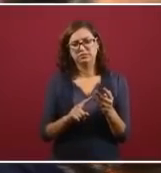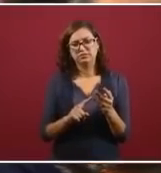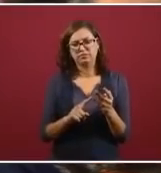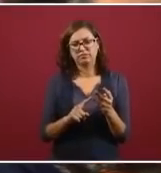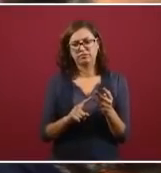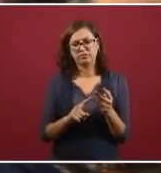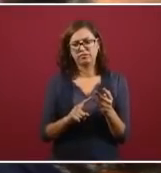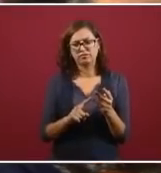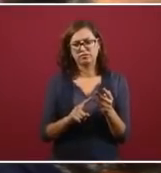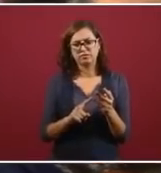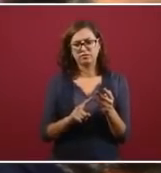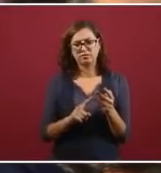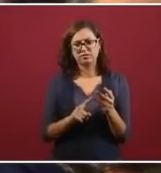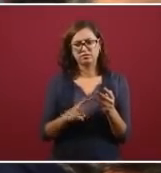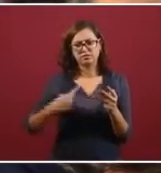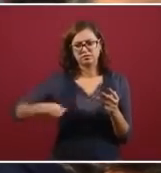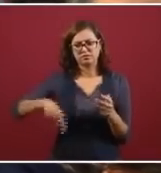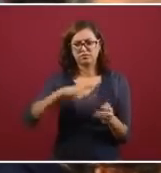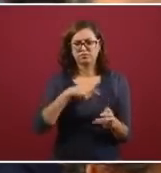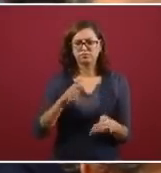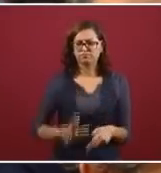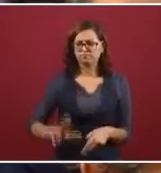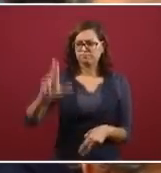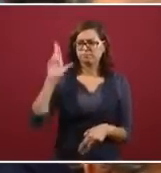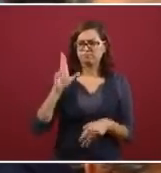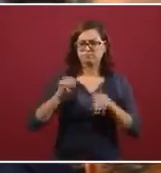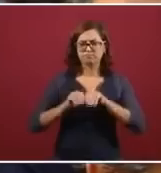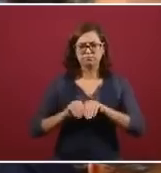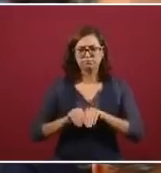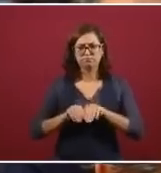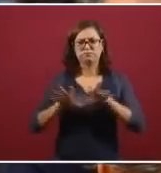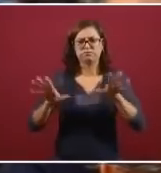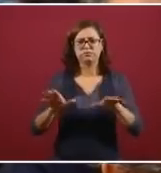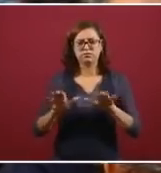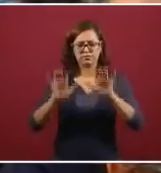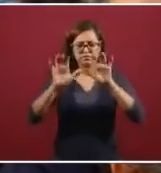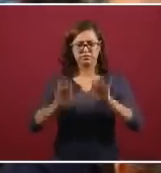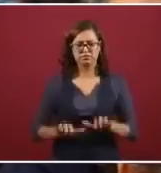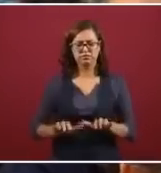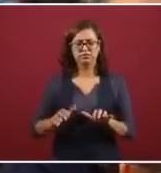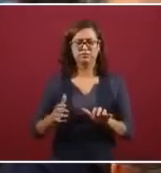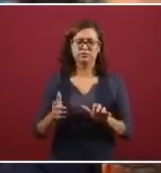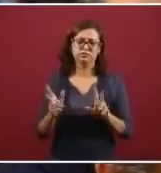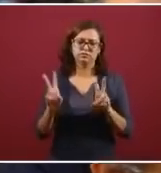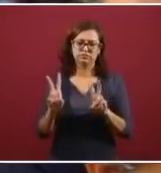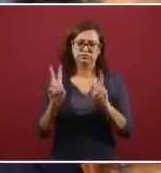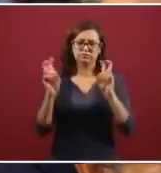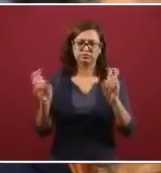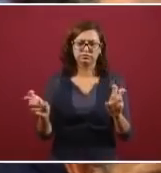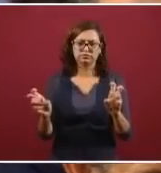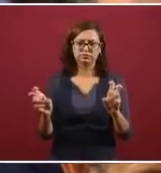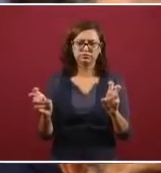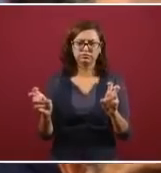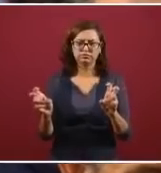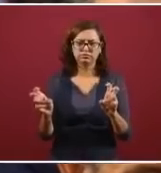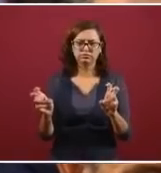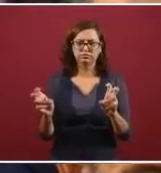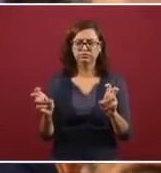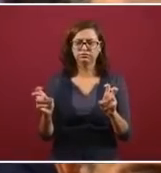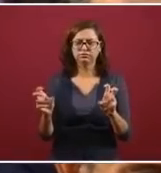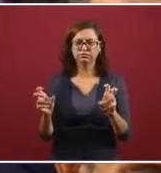nosotros en Ovaciones publicamos el pasado martes, Alberto Montoya en su columna, lo de la relación